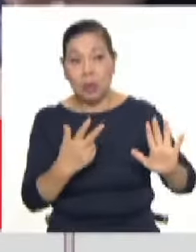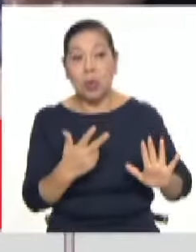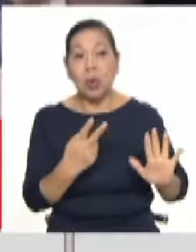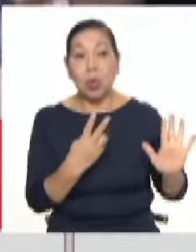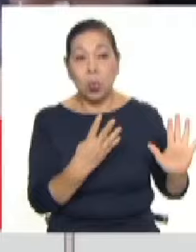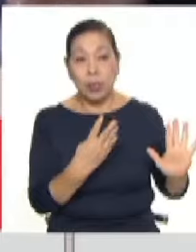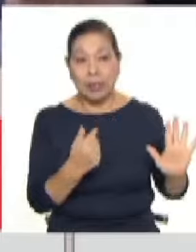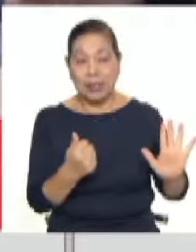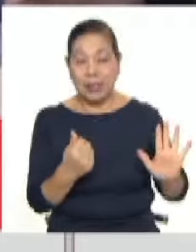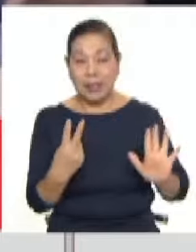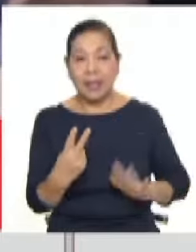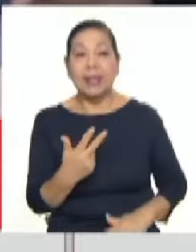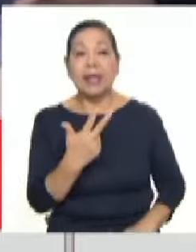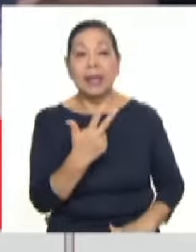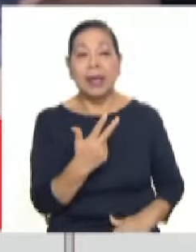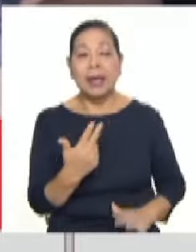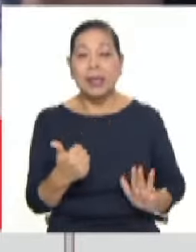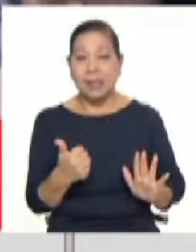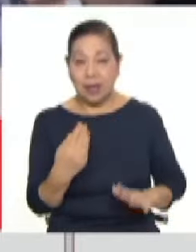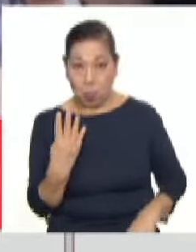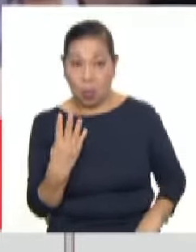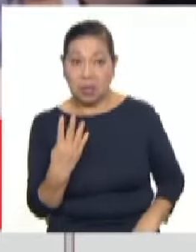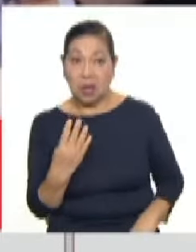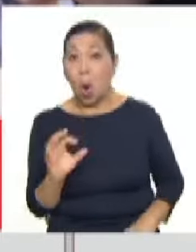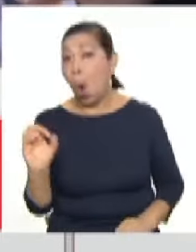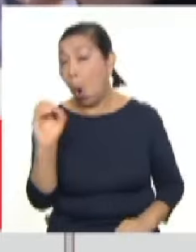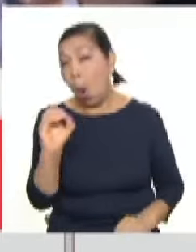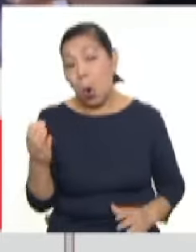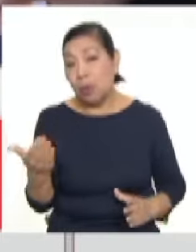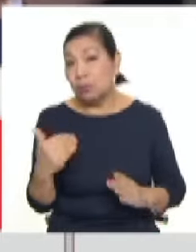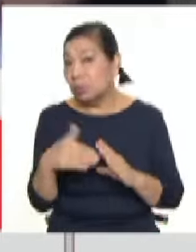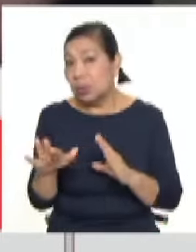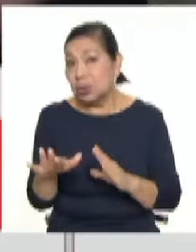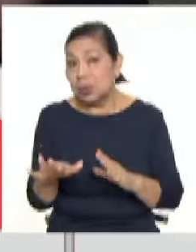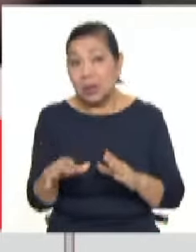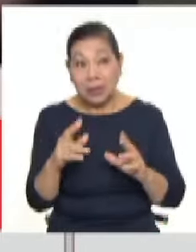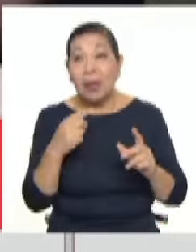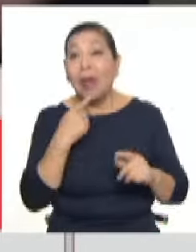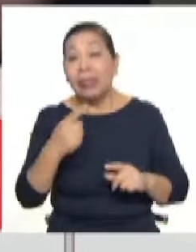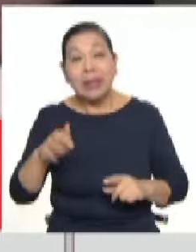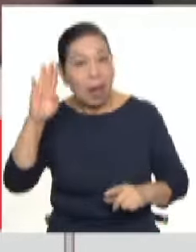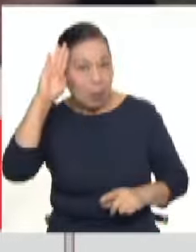998-967-364, o dé cuenta rápidamente a las autoridades.